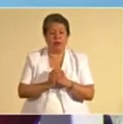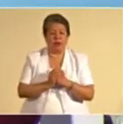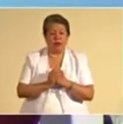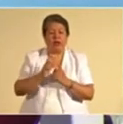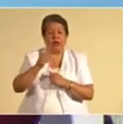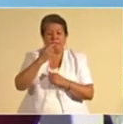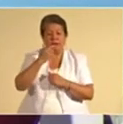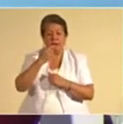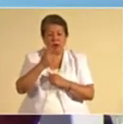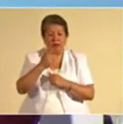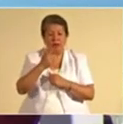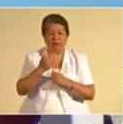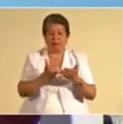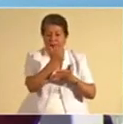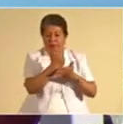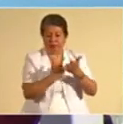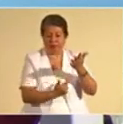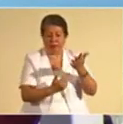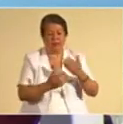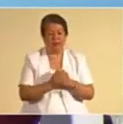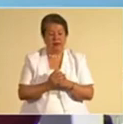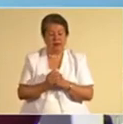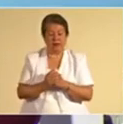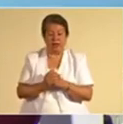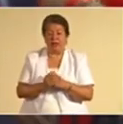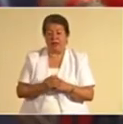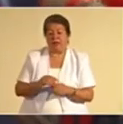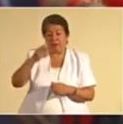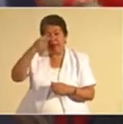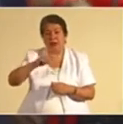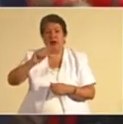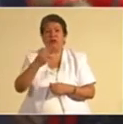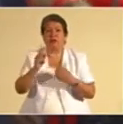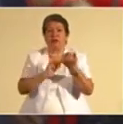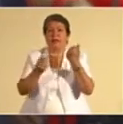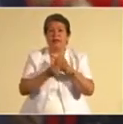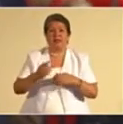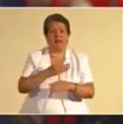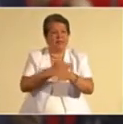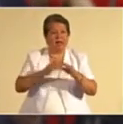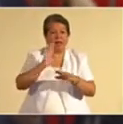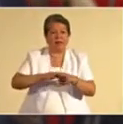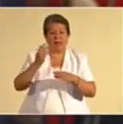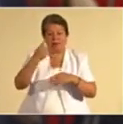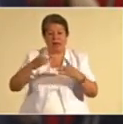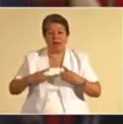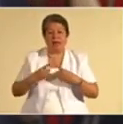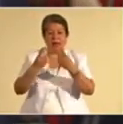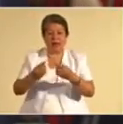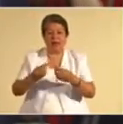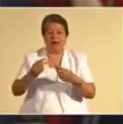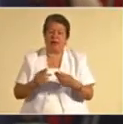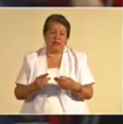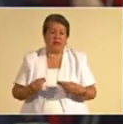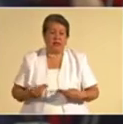precisamente la mejora regulatoria. México es de los países que más se tarda para dar los trámites para abrir un negocio. Lo que tenemos que